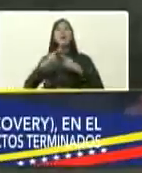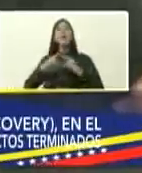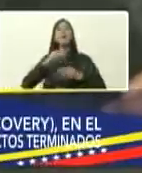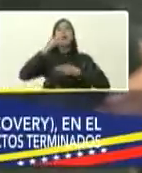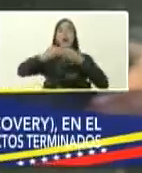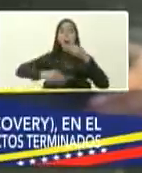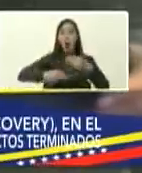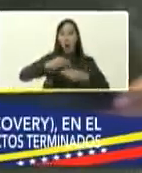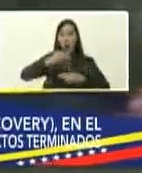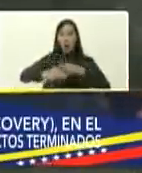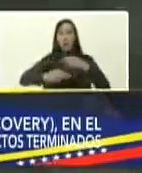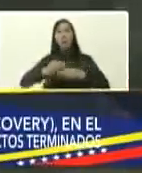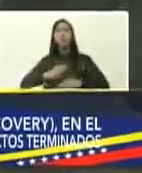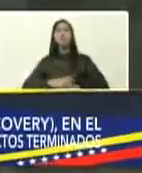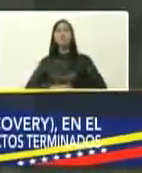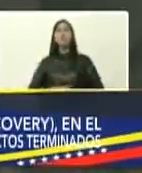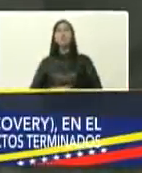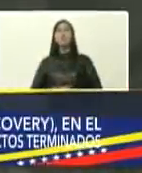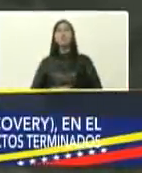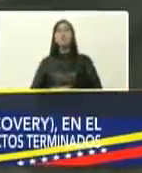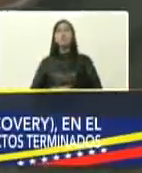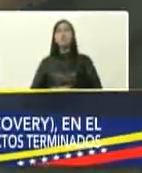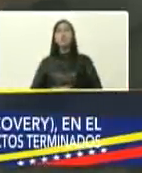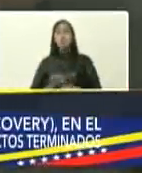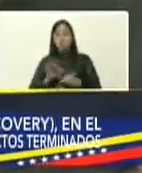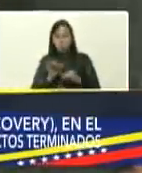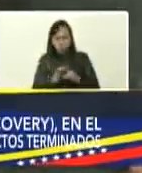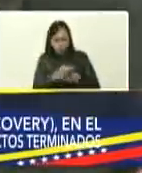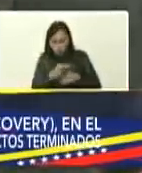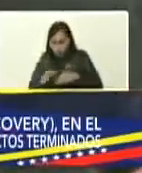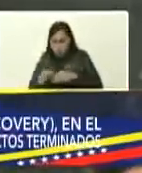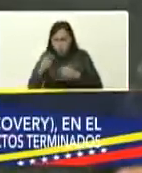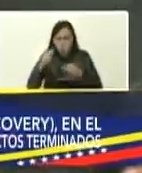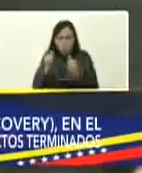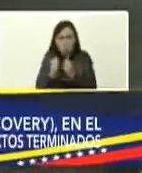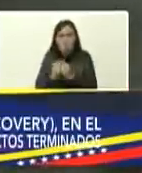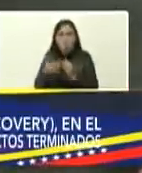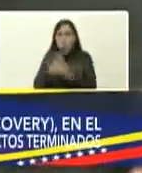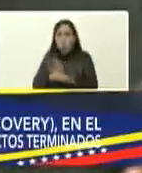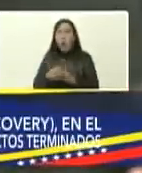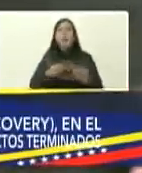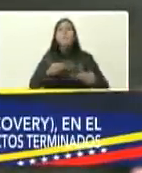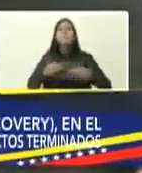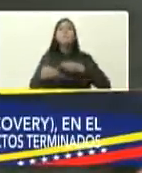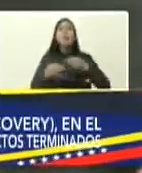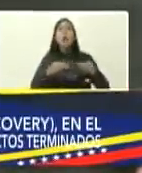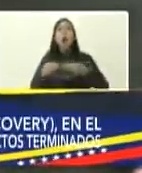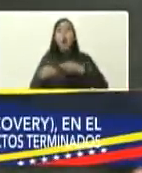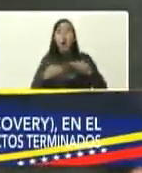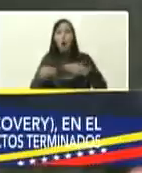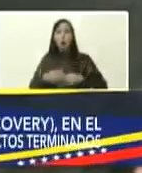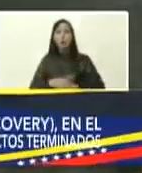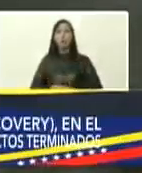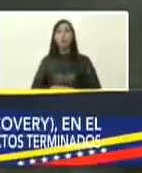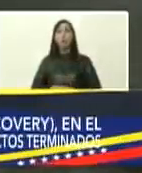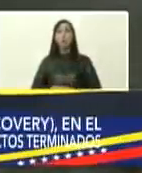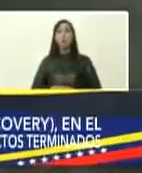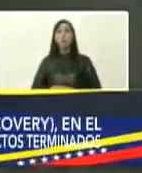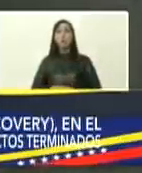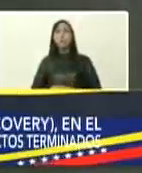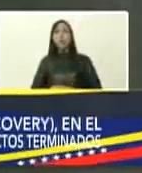en Rubio. Todos los broches, ganchos son plásticos y de tal manera que lo hace un